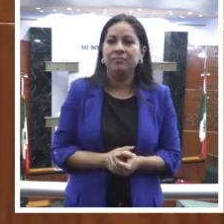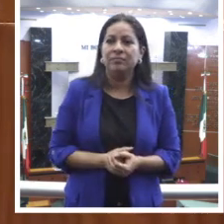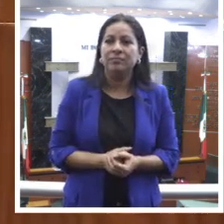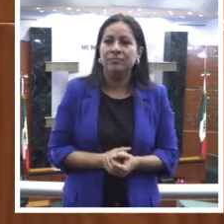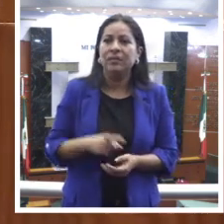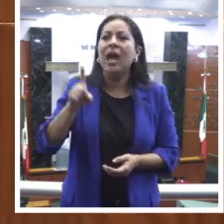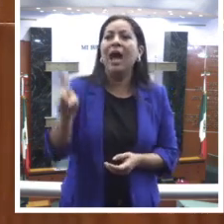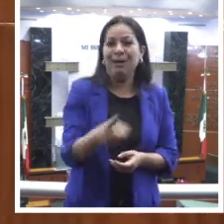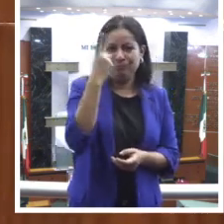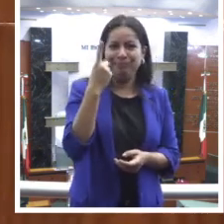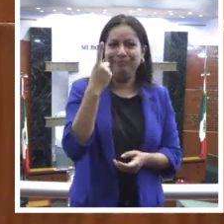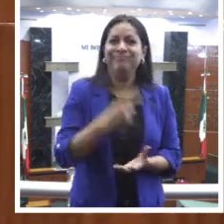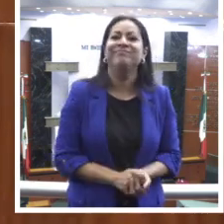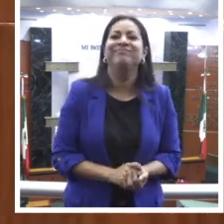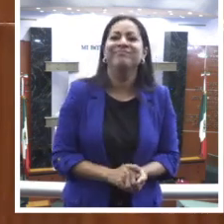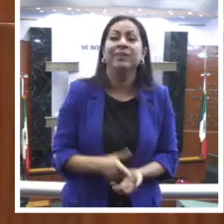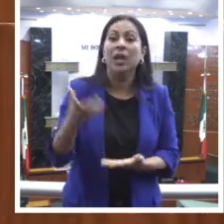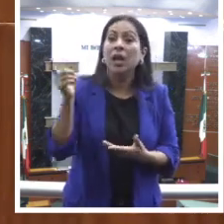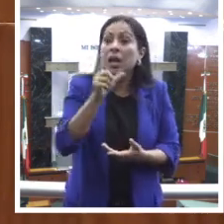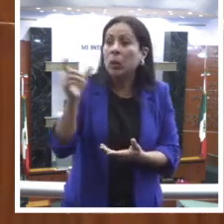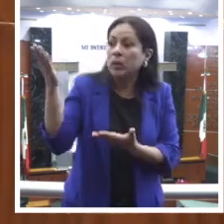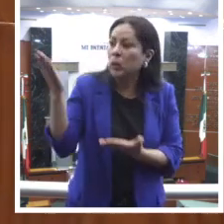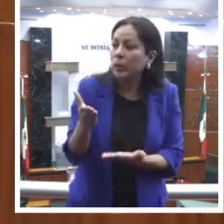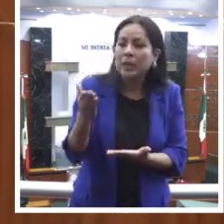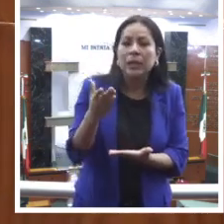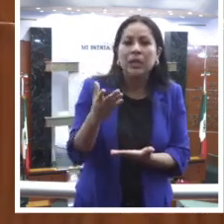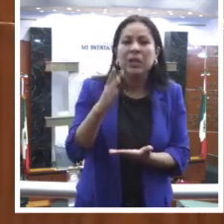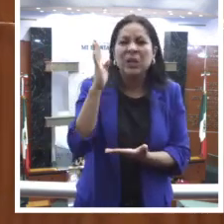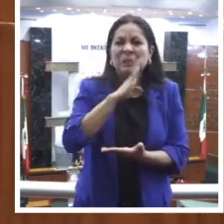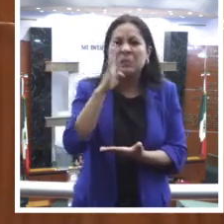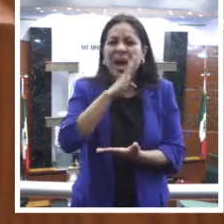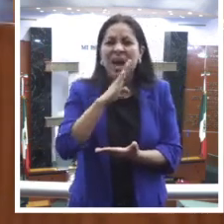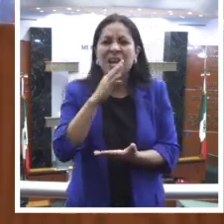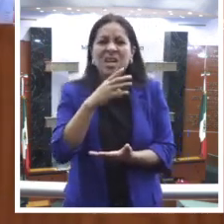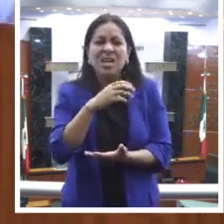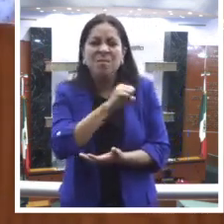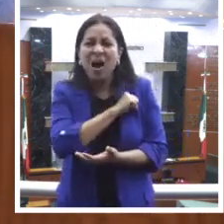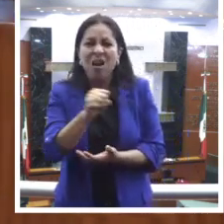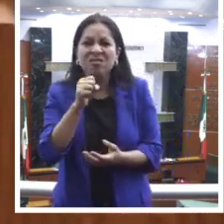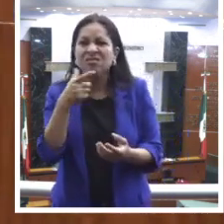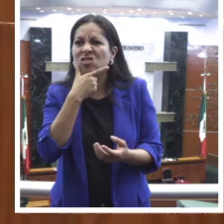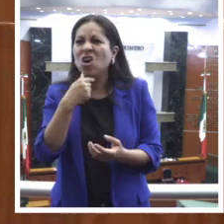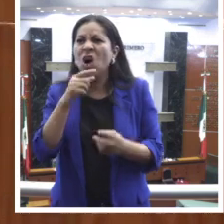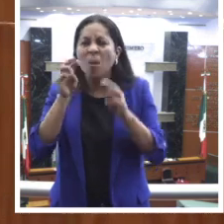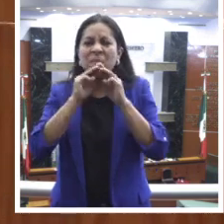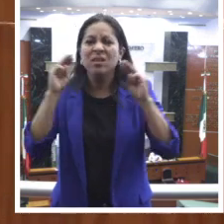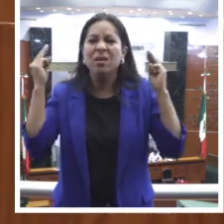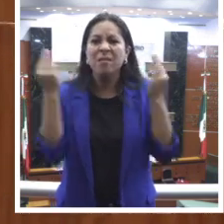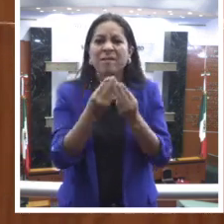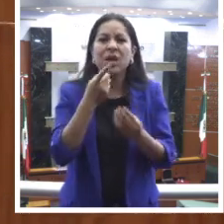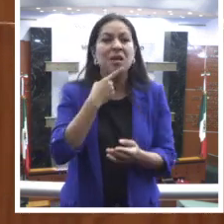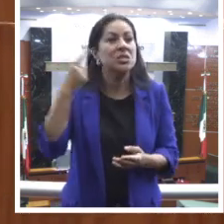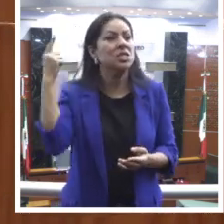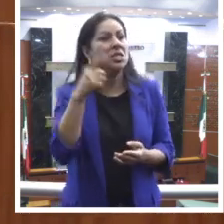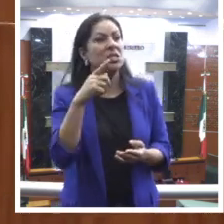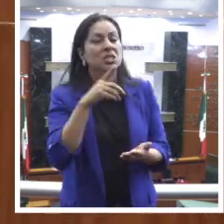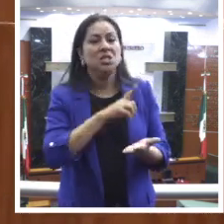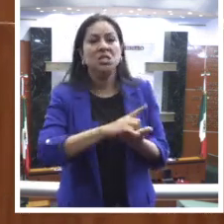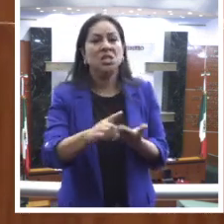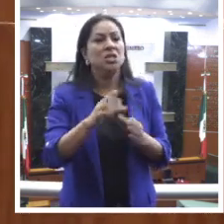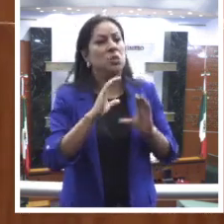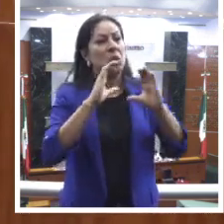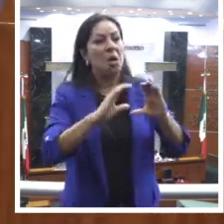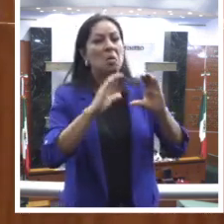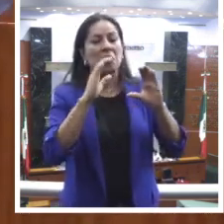y cuando llega la delincuencia a exigir su derecho de piso y su